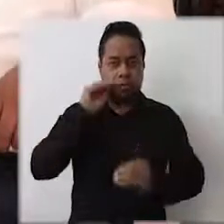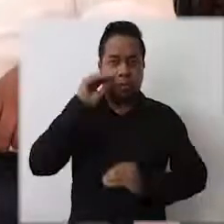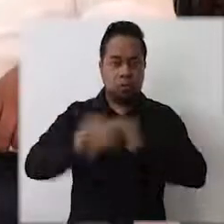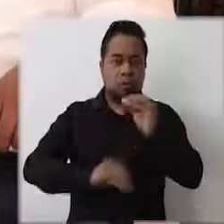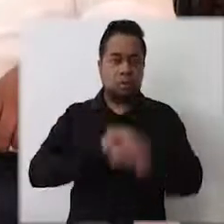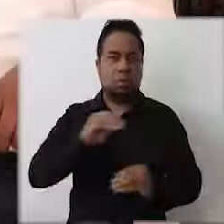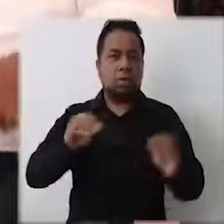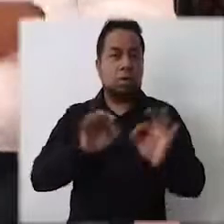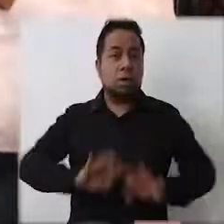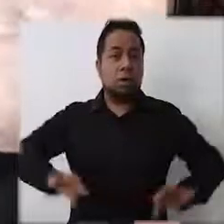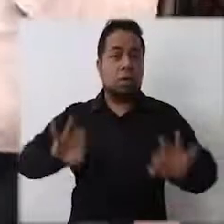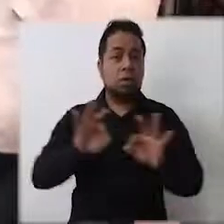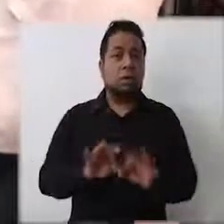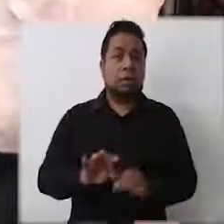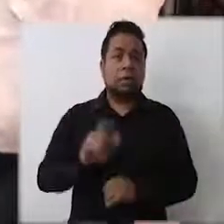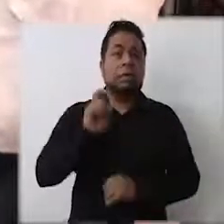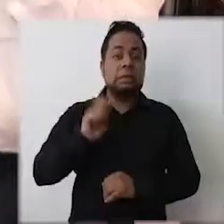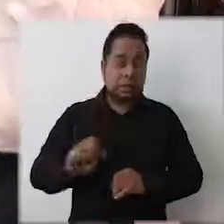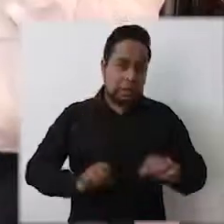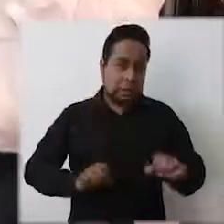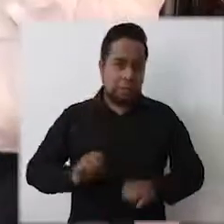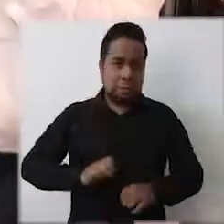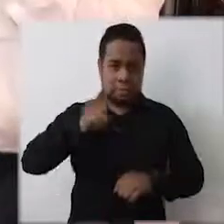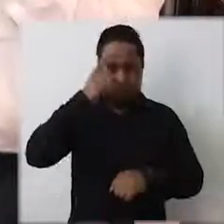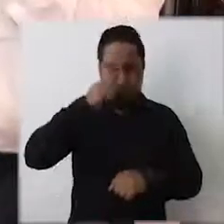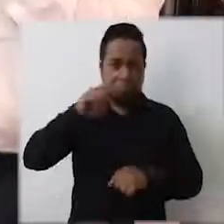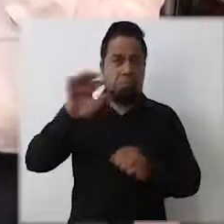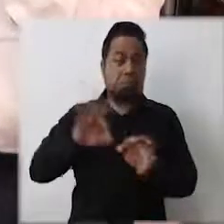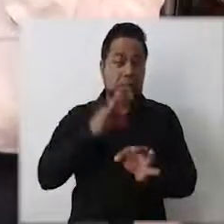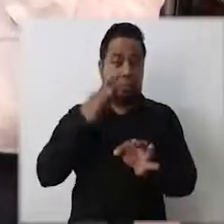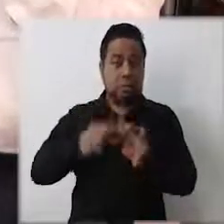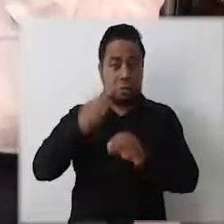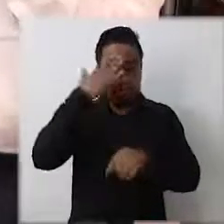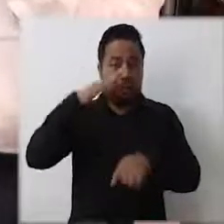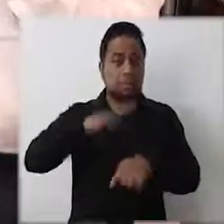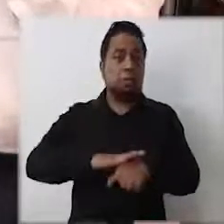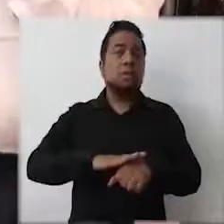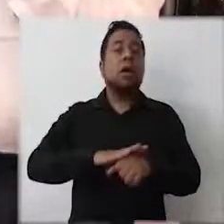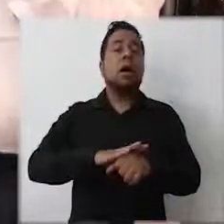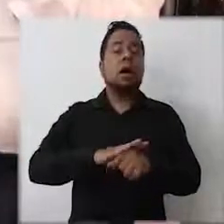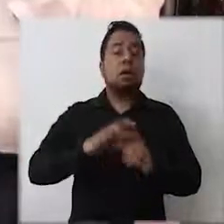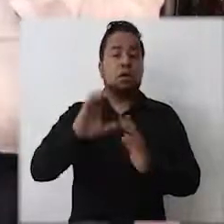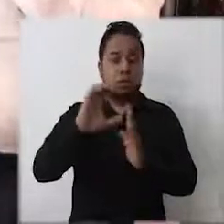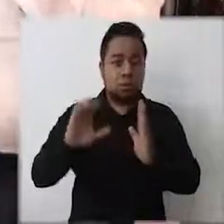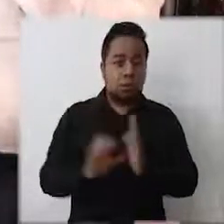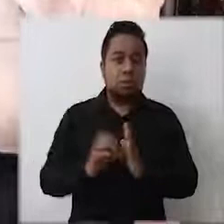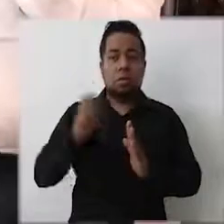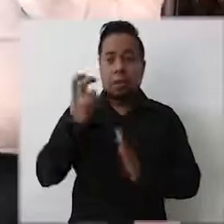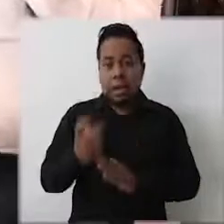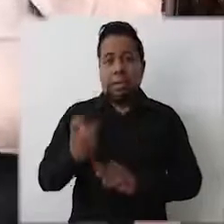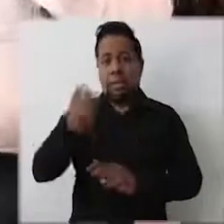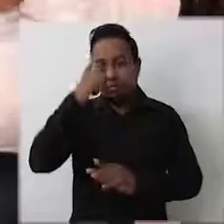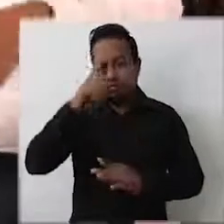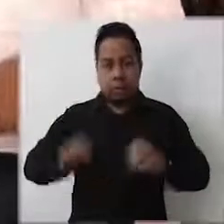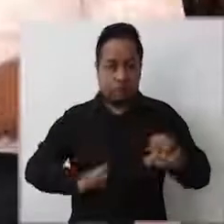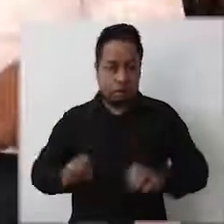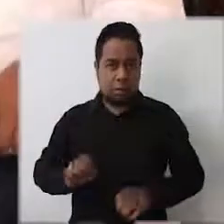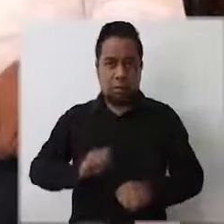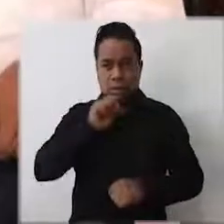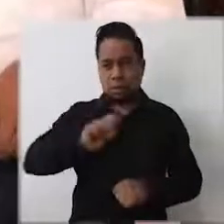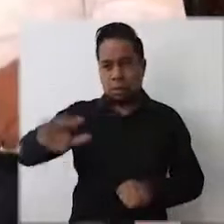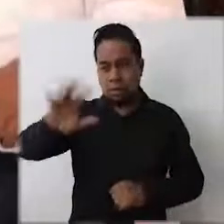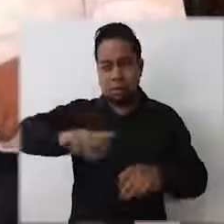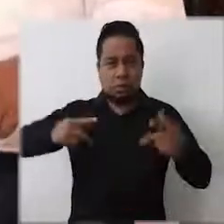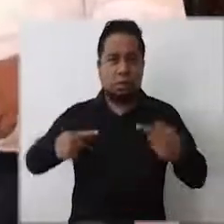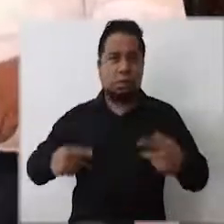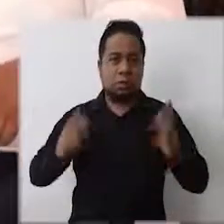de vivirla. Ya para concluir, quiero hacer mención que se propone